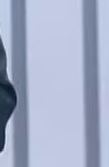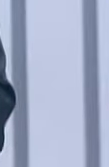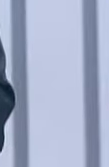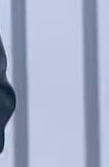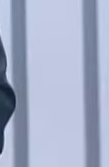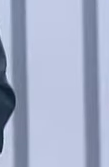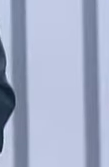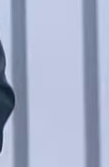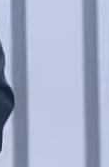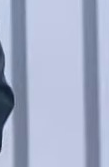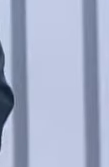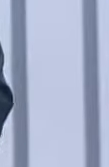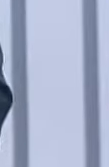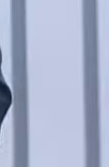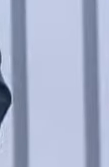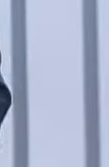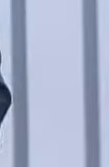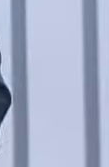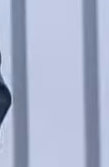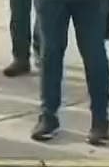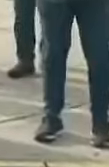Nicolás Maduro Moros. Veamos.